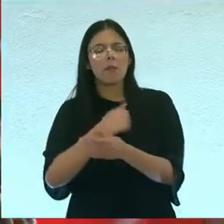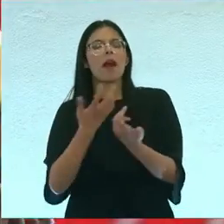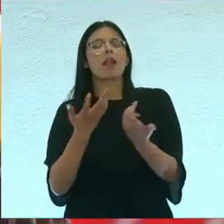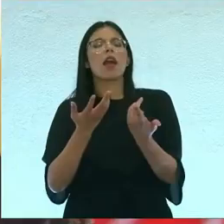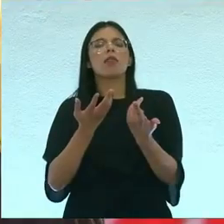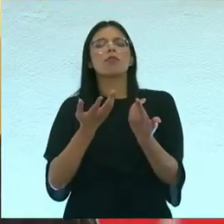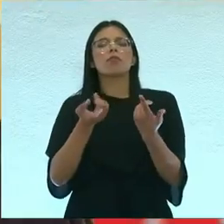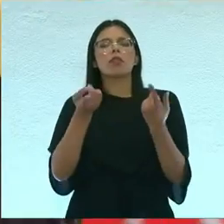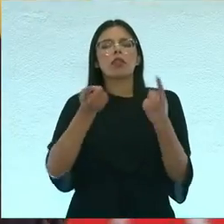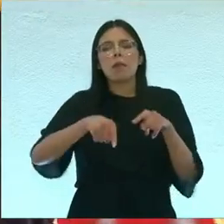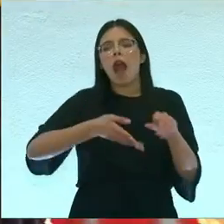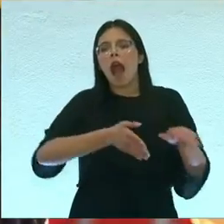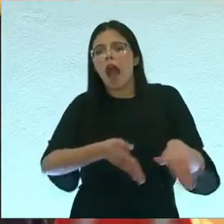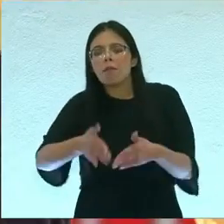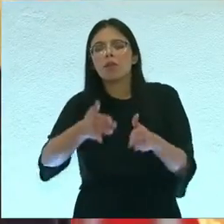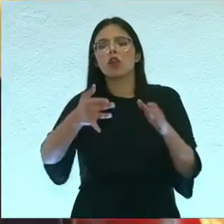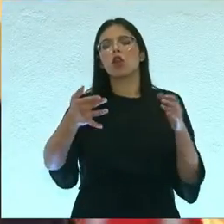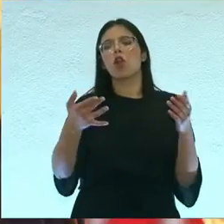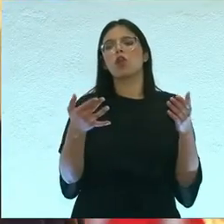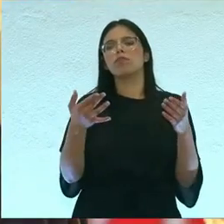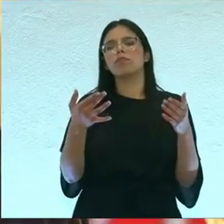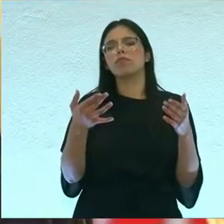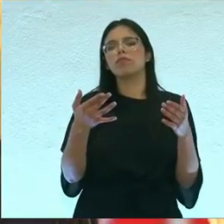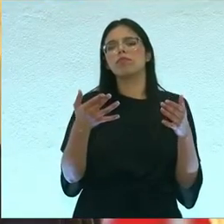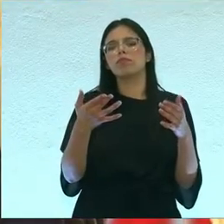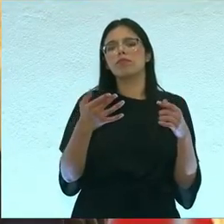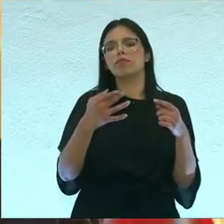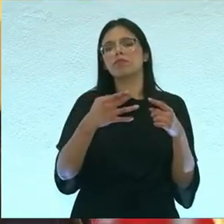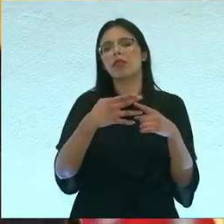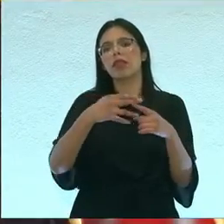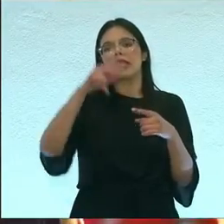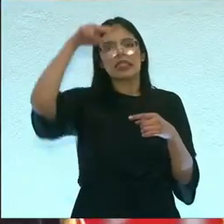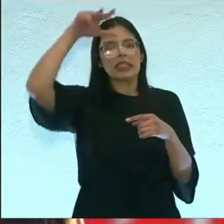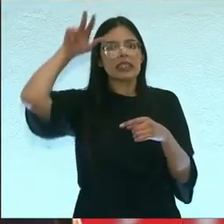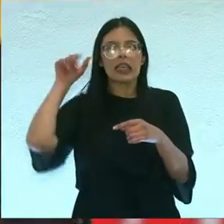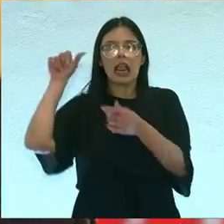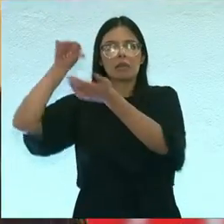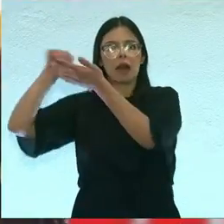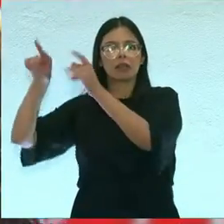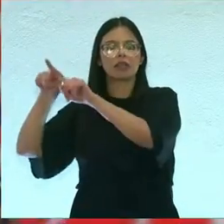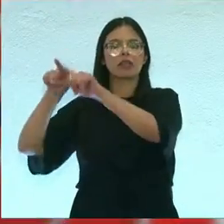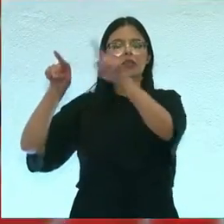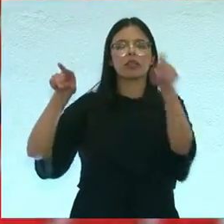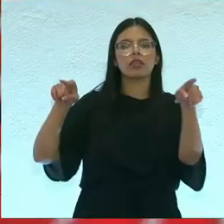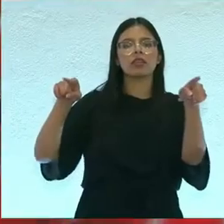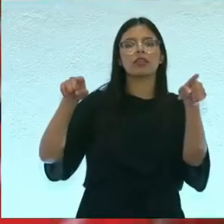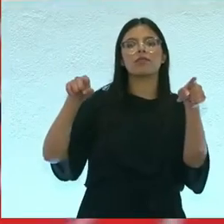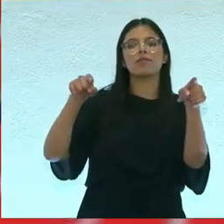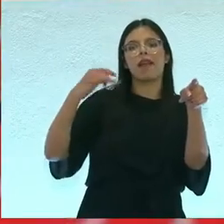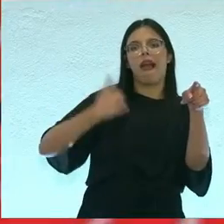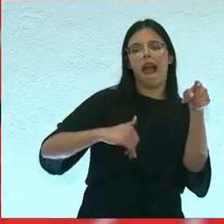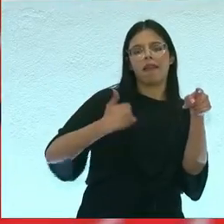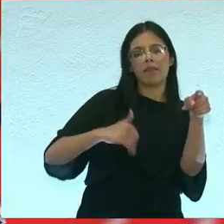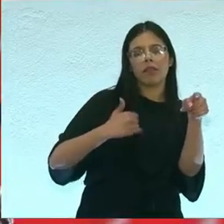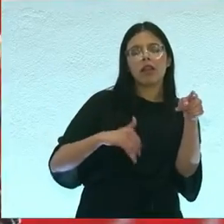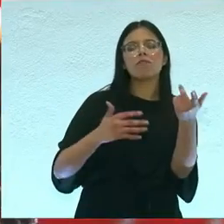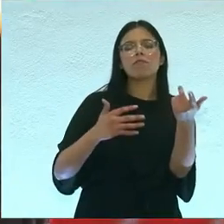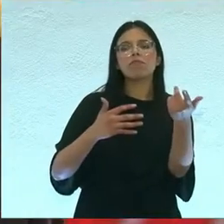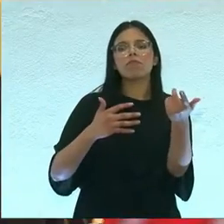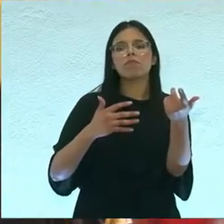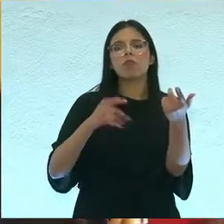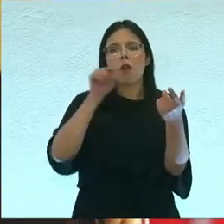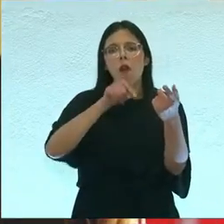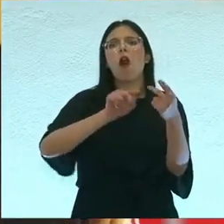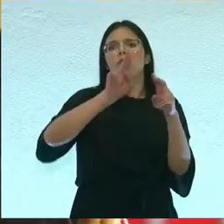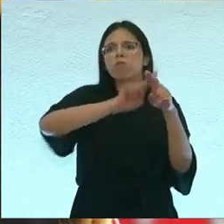en caminos y conexión hacia los puertos de chile y hacia el centro de la Argentina en realidad lo que estás